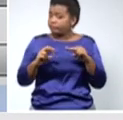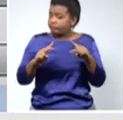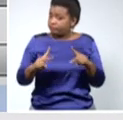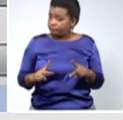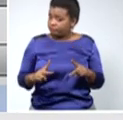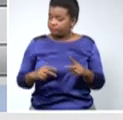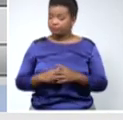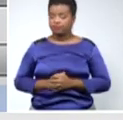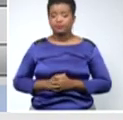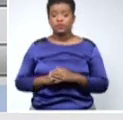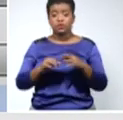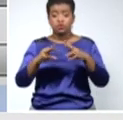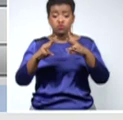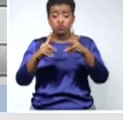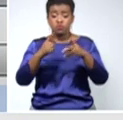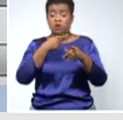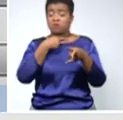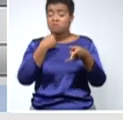número de fallecidos de